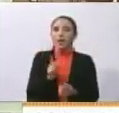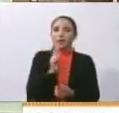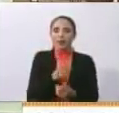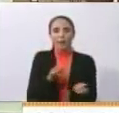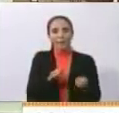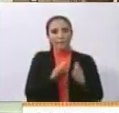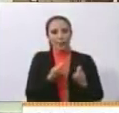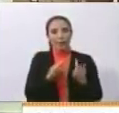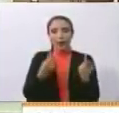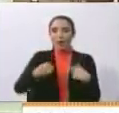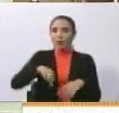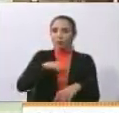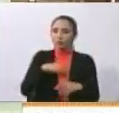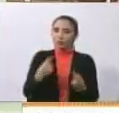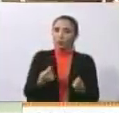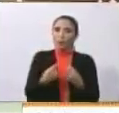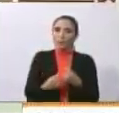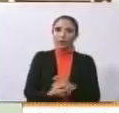la revolución,